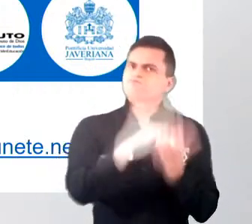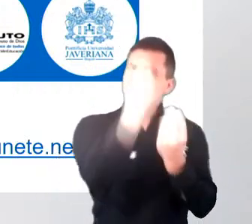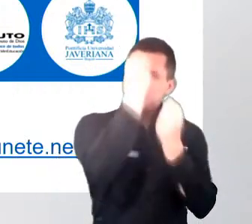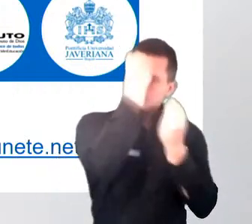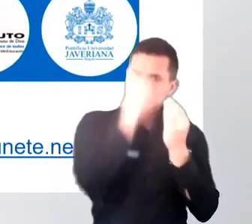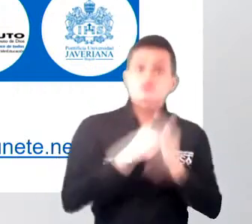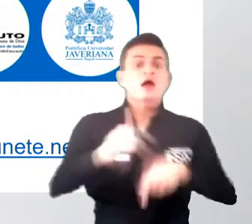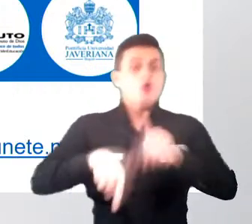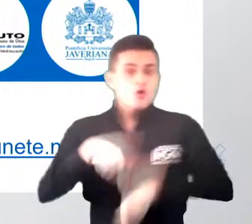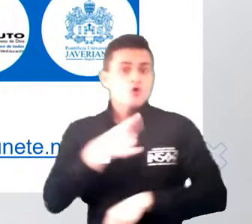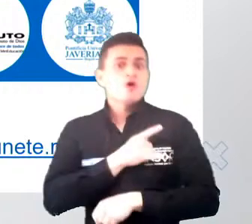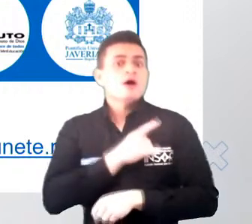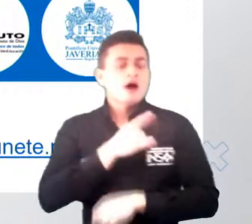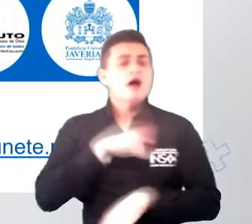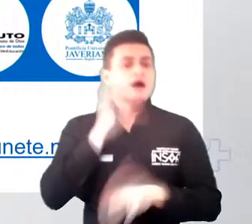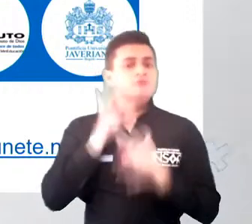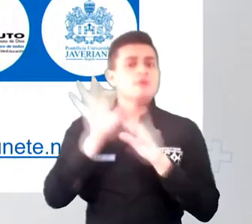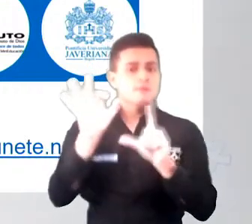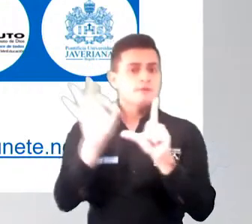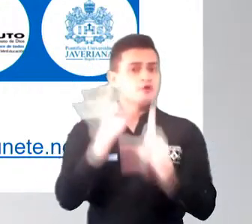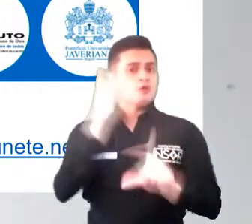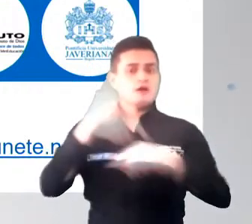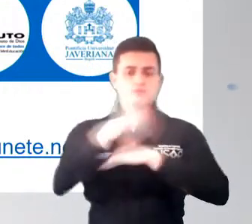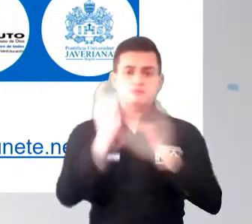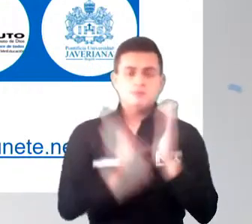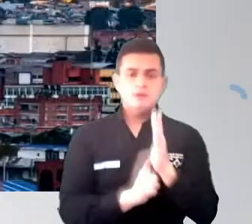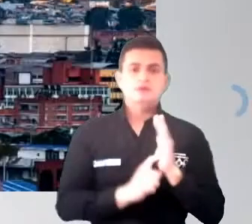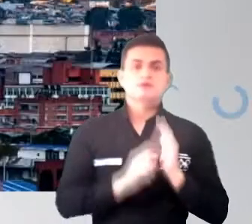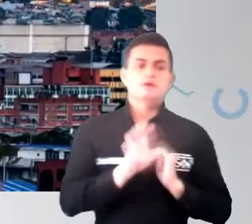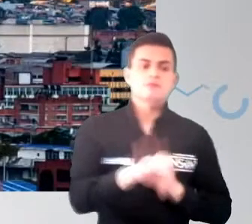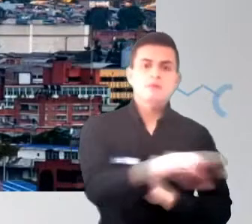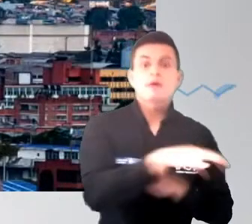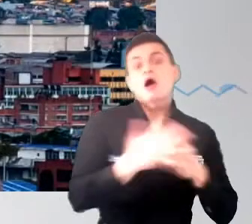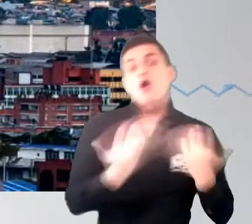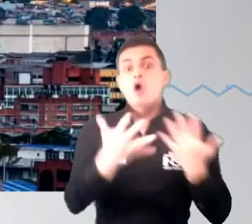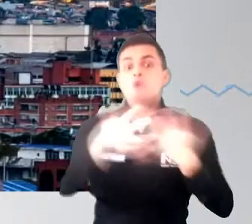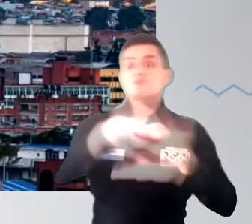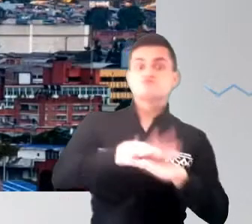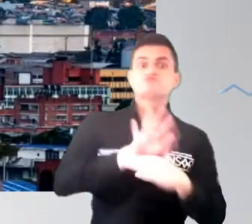la virtualidad y también los ambientes combinados.